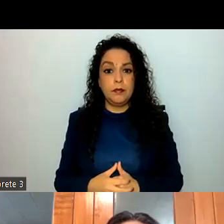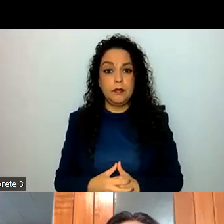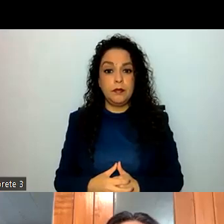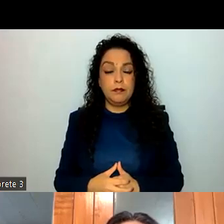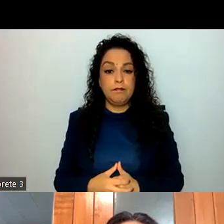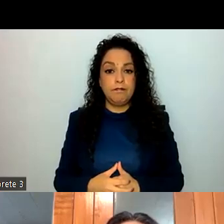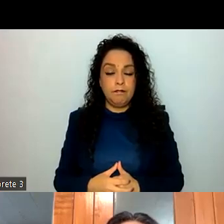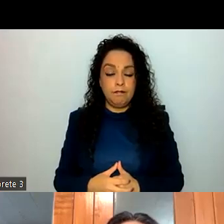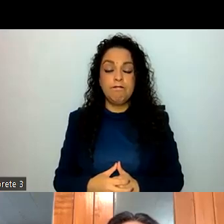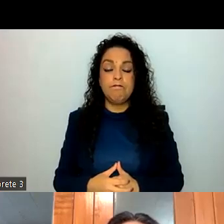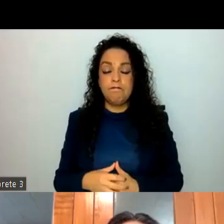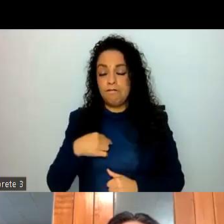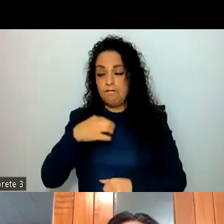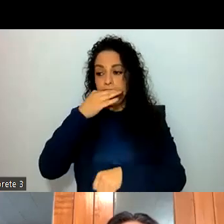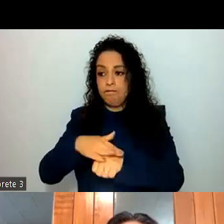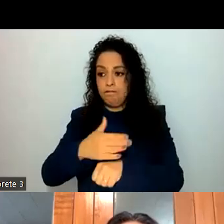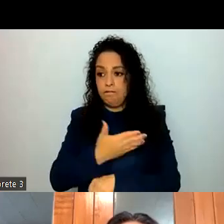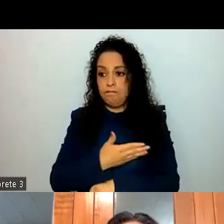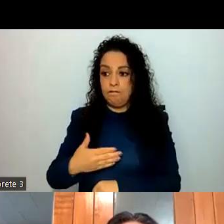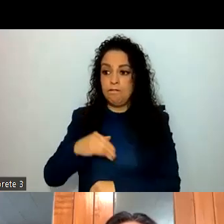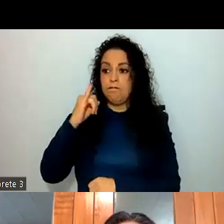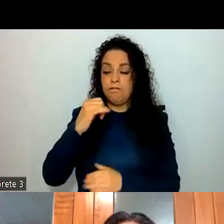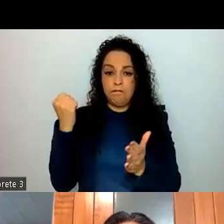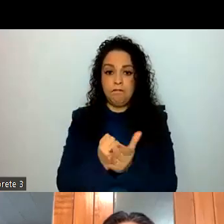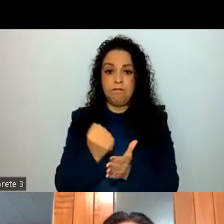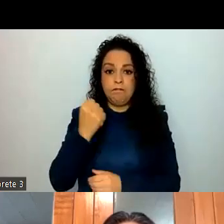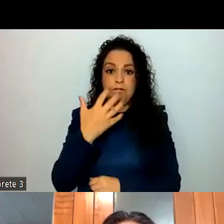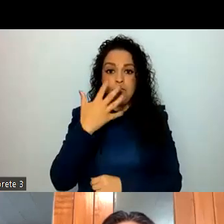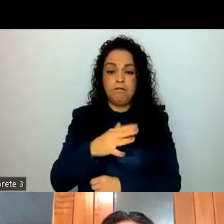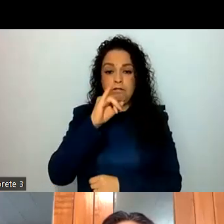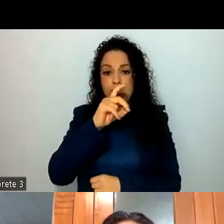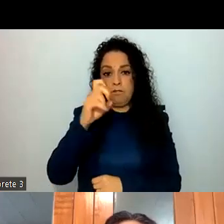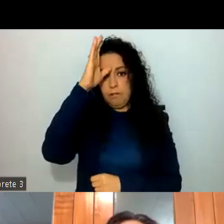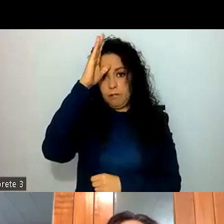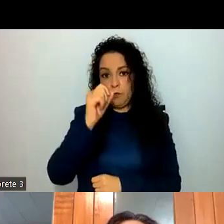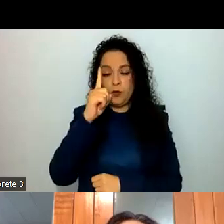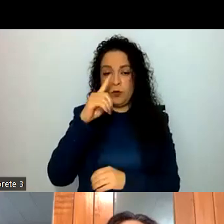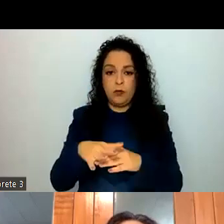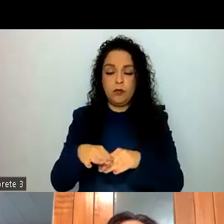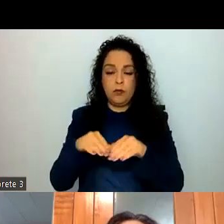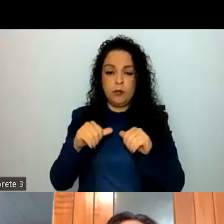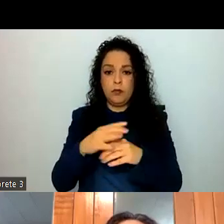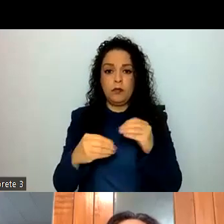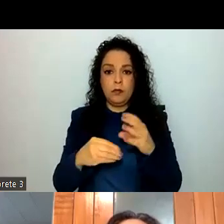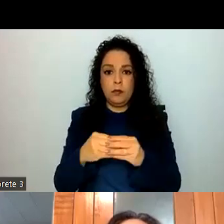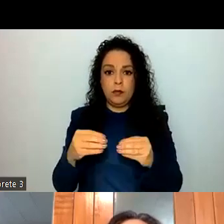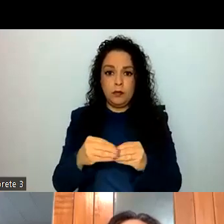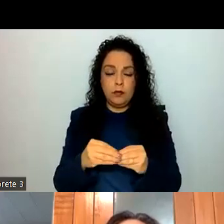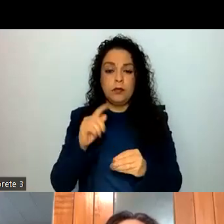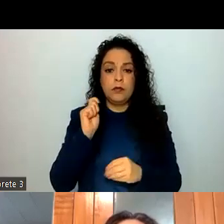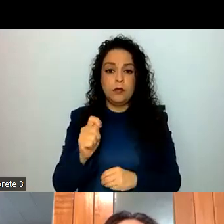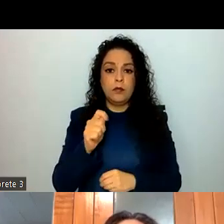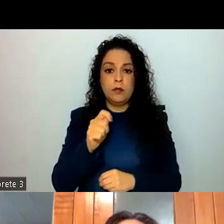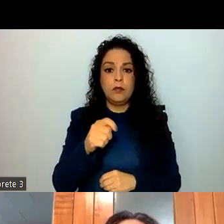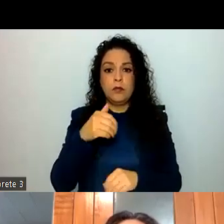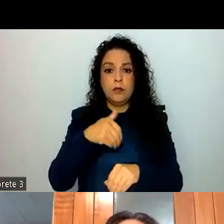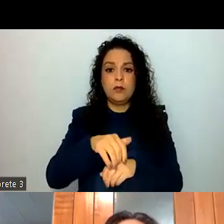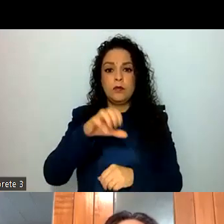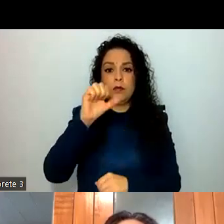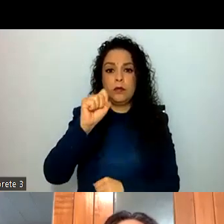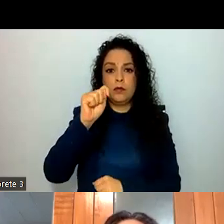Presidente, se aprueba por 10 votos a favor y una abstención la declaratoria de inexistencia y por consecuente el acuerdo. Acuerdo ST,